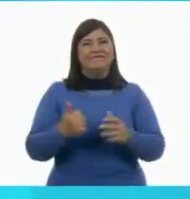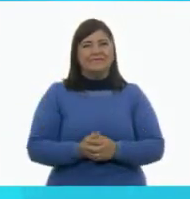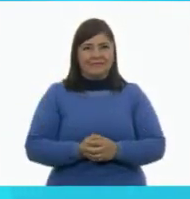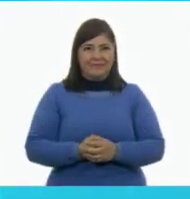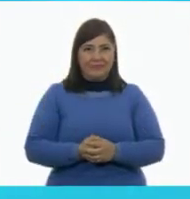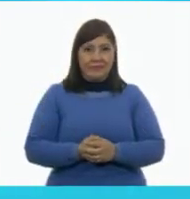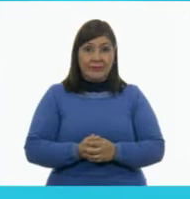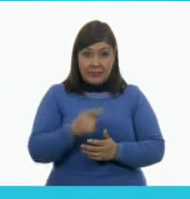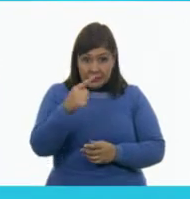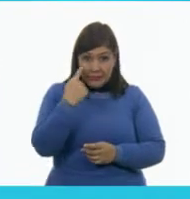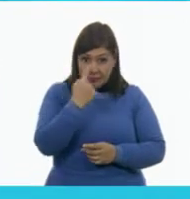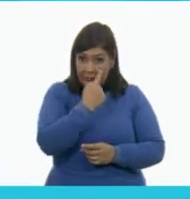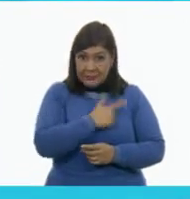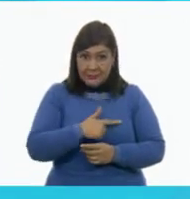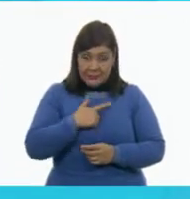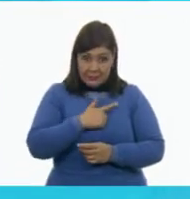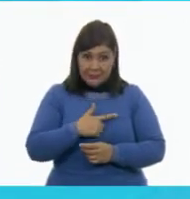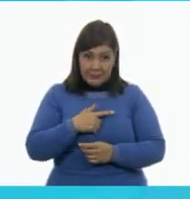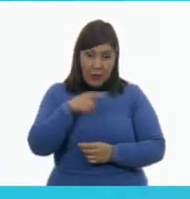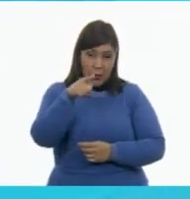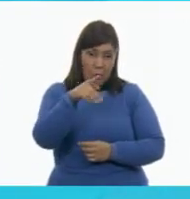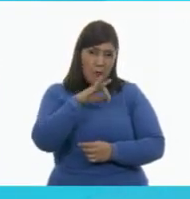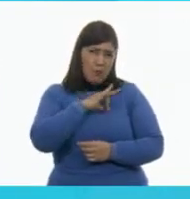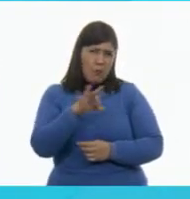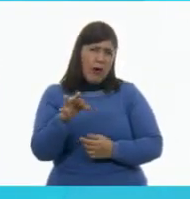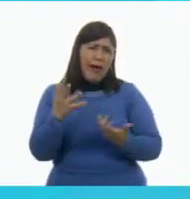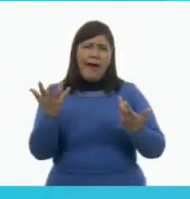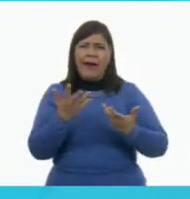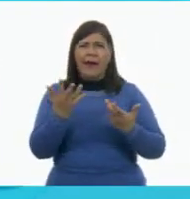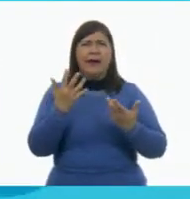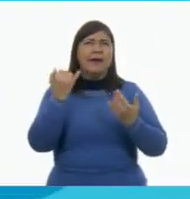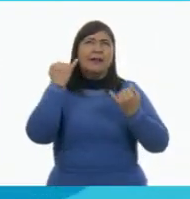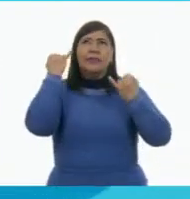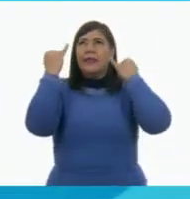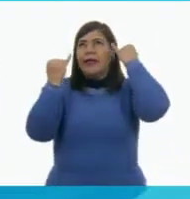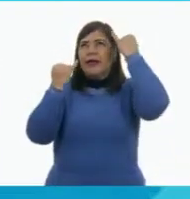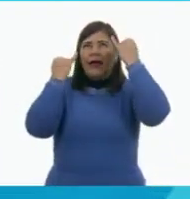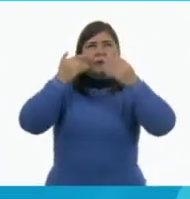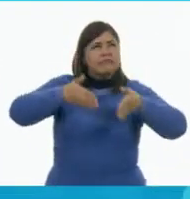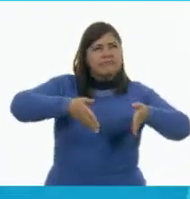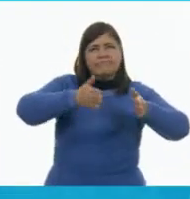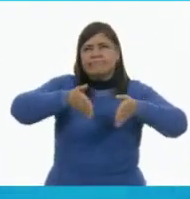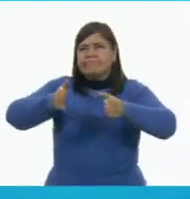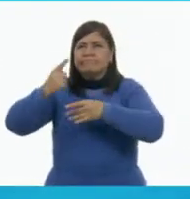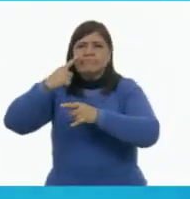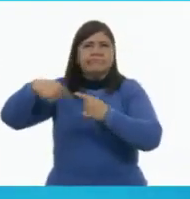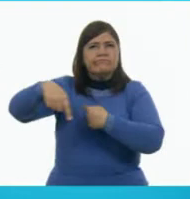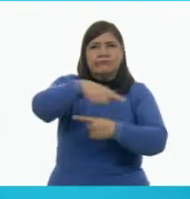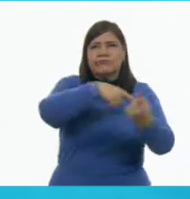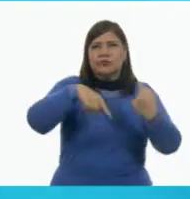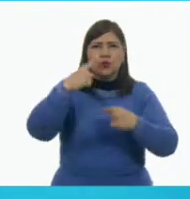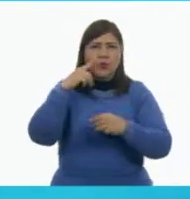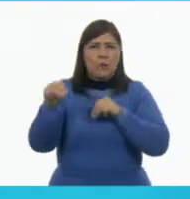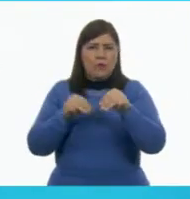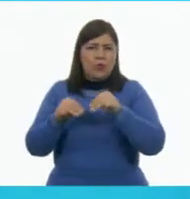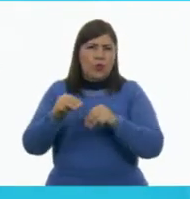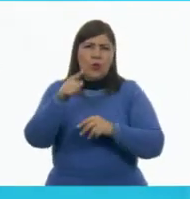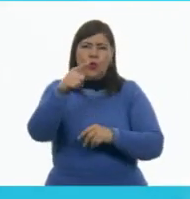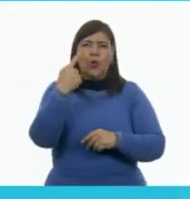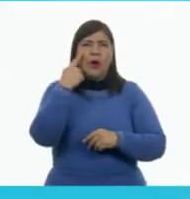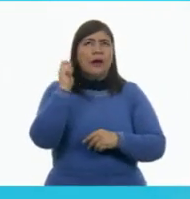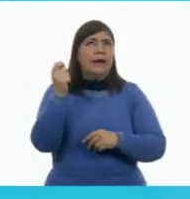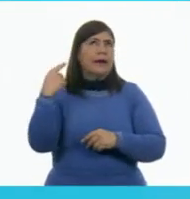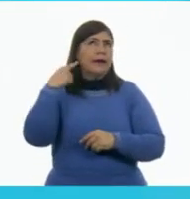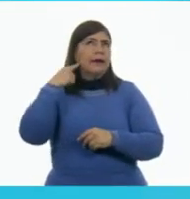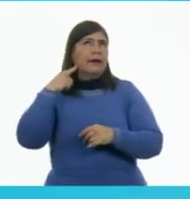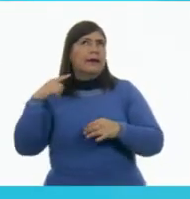¿Te gustaron? Tú puedes crear todos los caminos y trayectorias que te imagines. Solo busca un